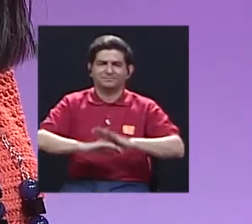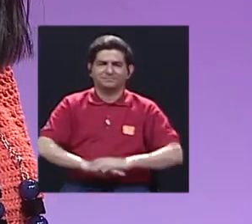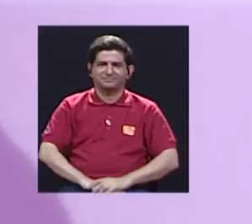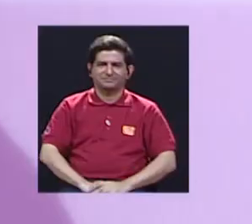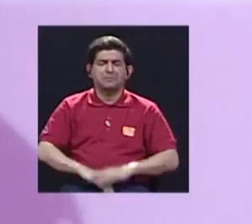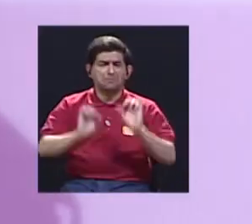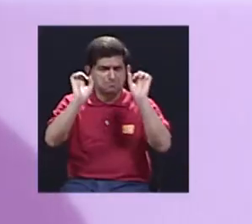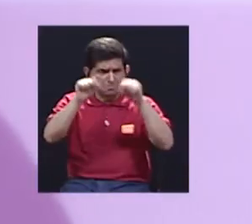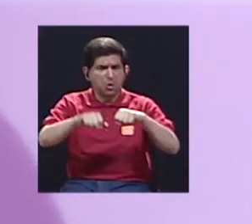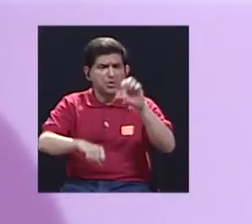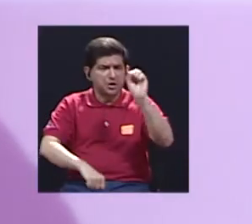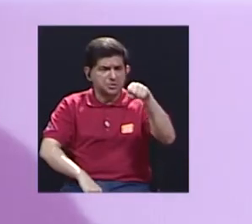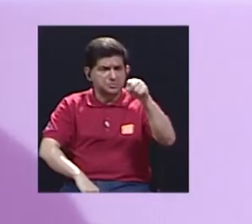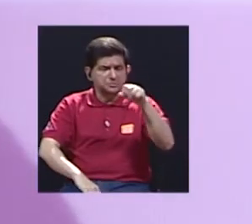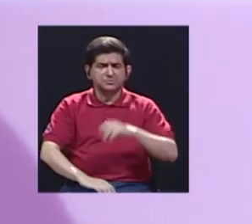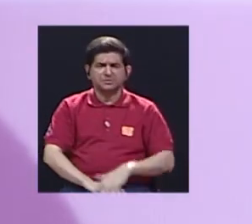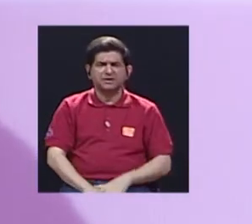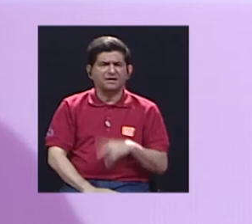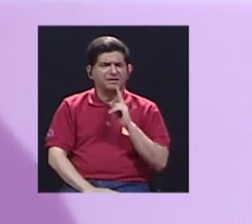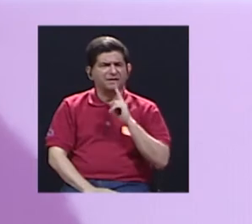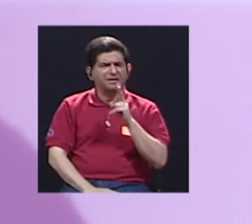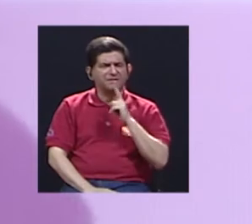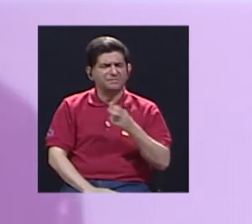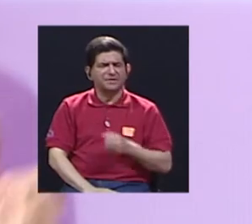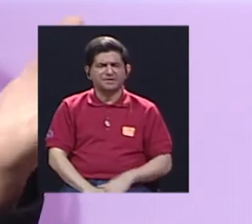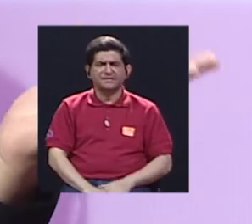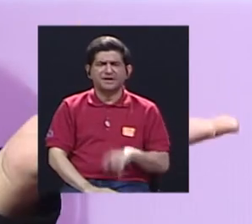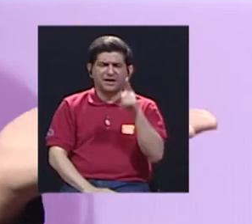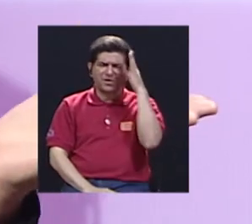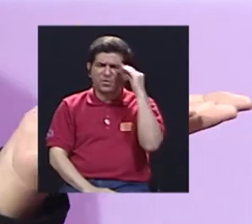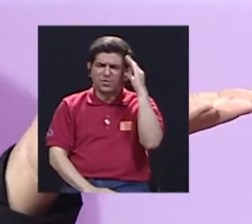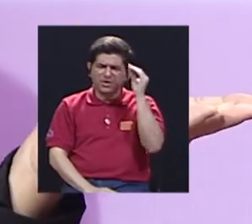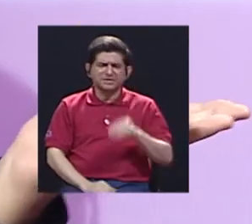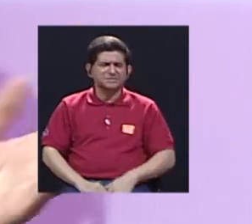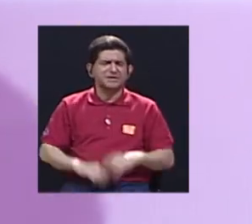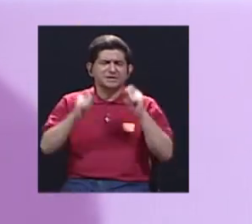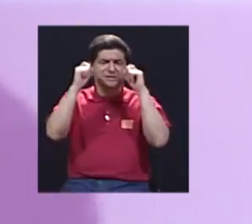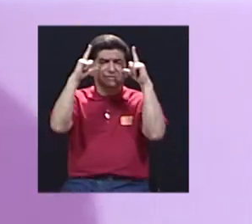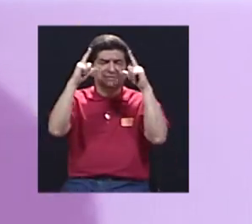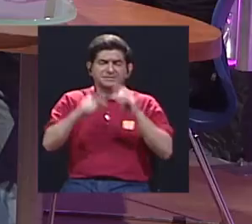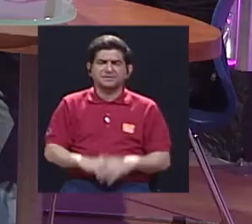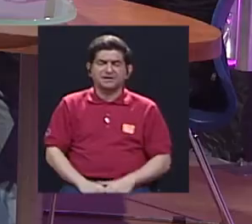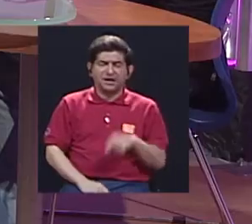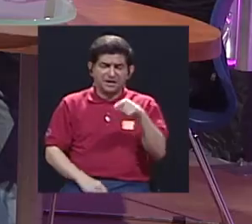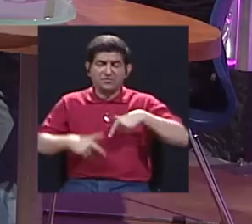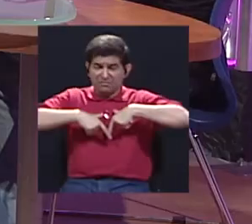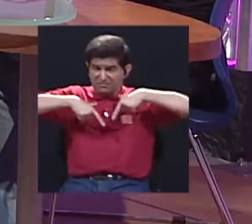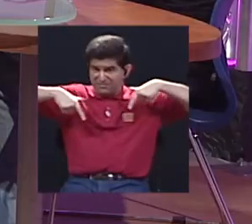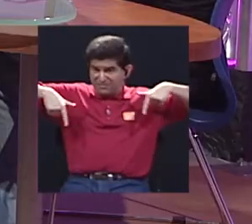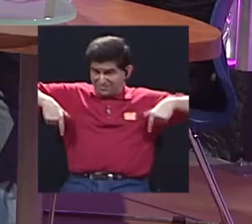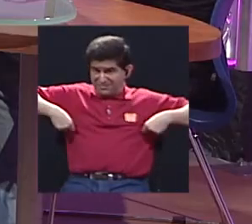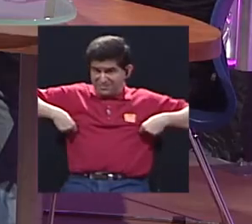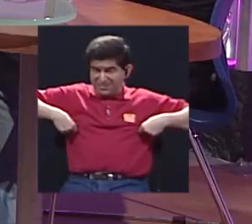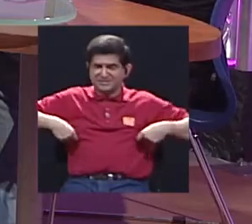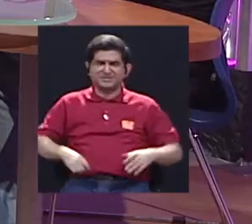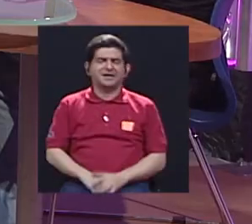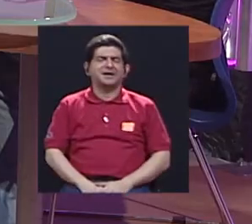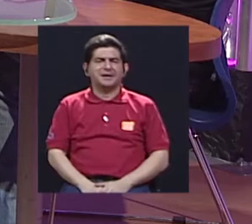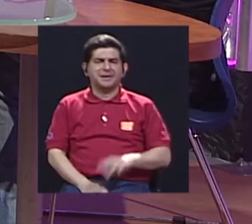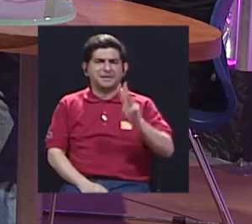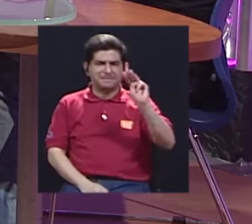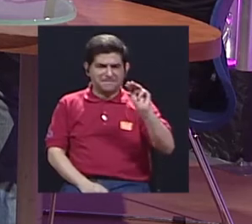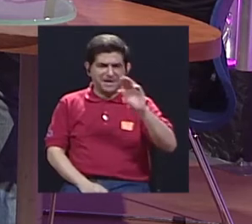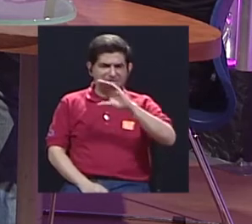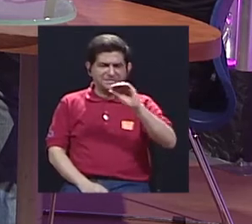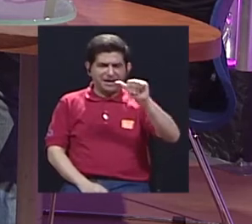Y se logra. Y es de verdad una experiencia increíble. Con esto del brasier. O sea, cuando Marcela y